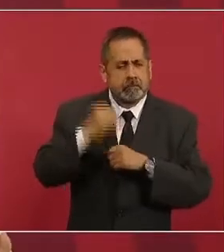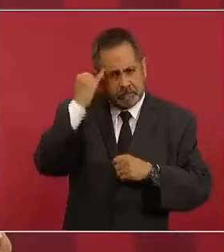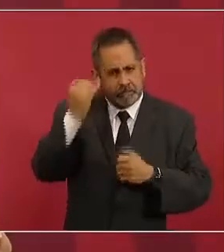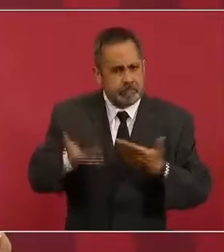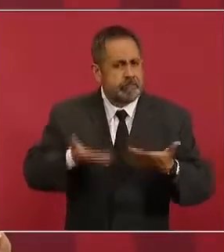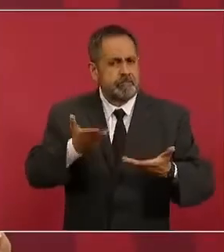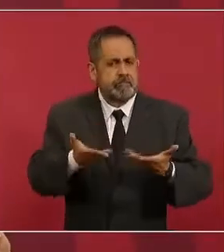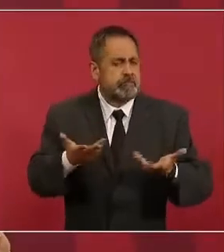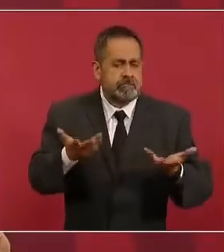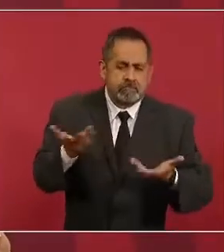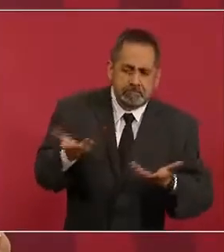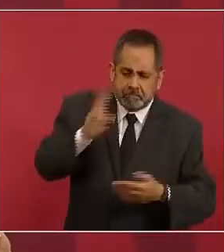¿Qué plantea